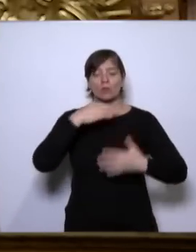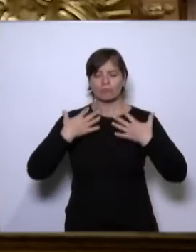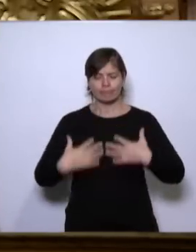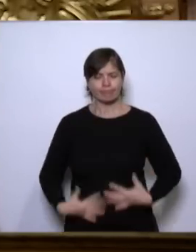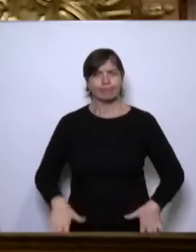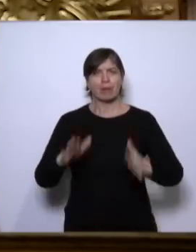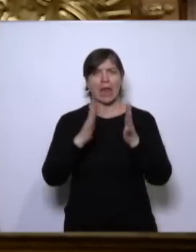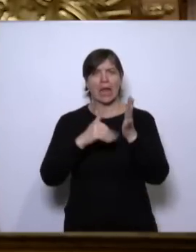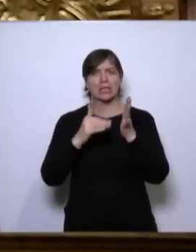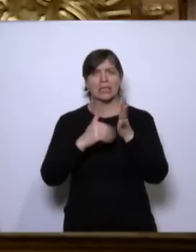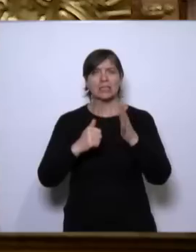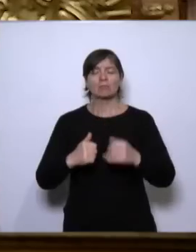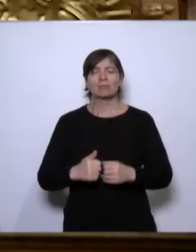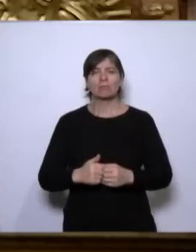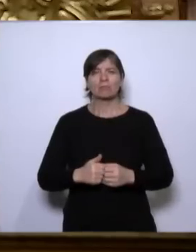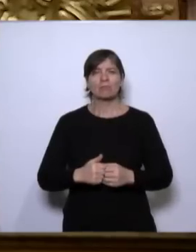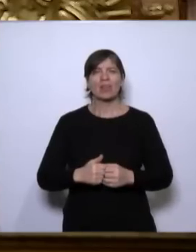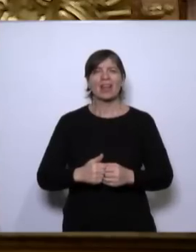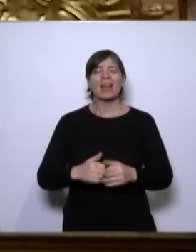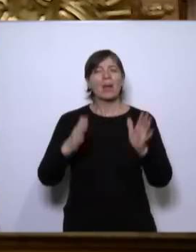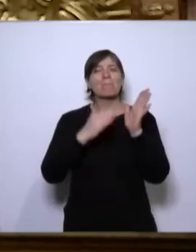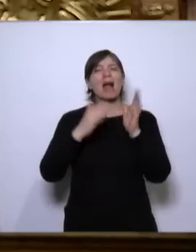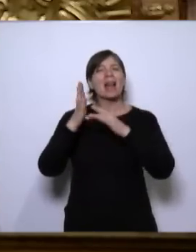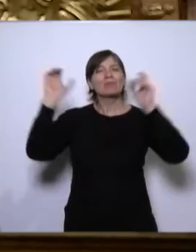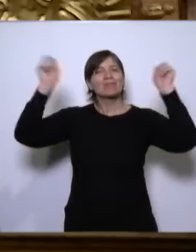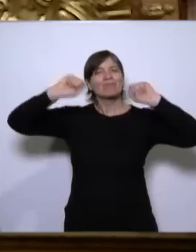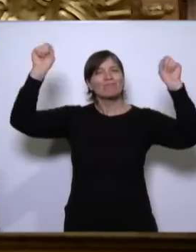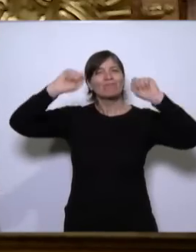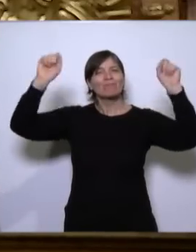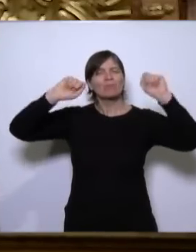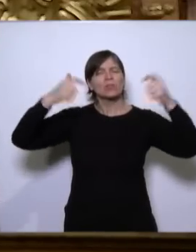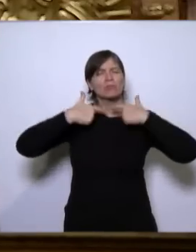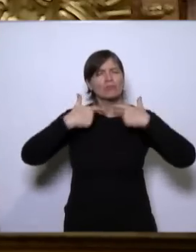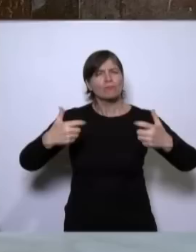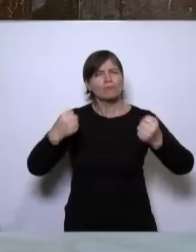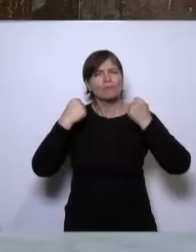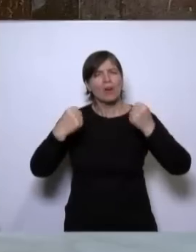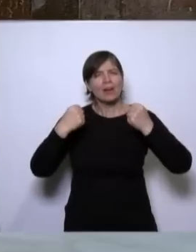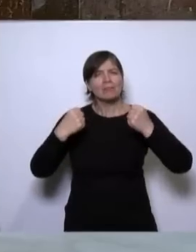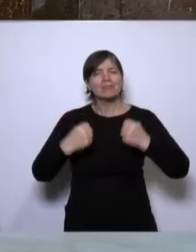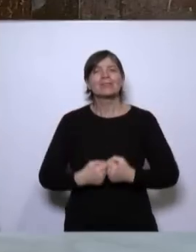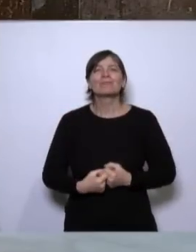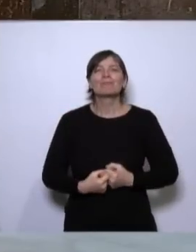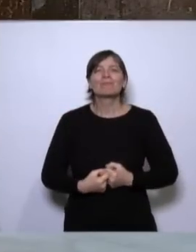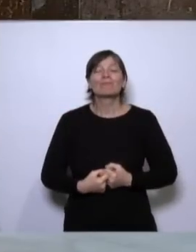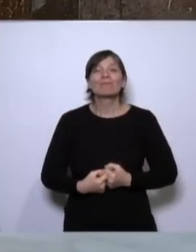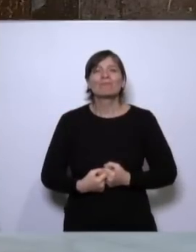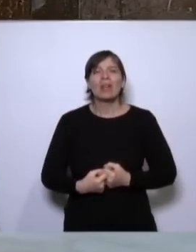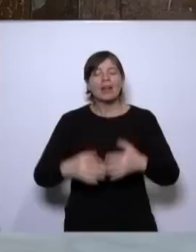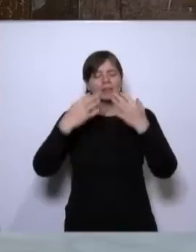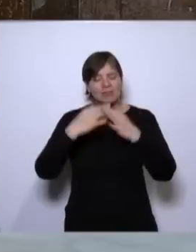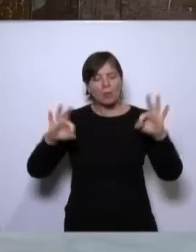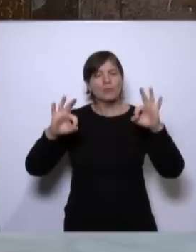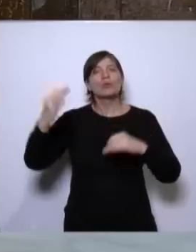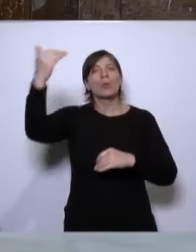con túnicas blancas. Llevaban palmas en la mano y exclamaban con voz potente: La salvación